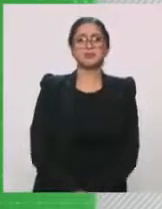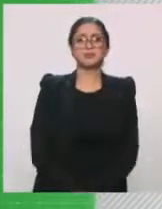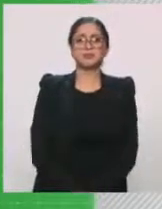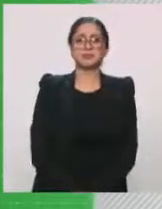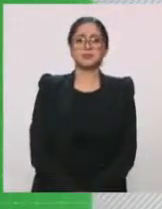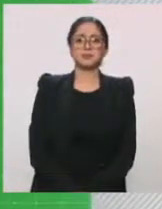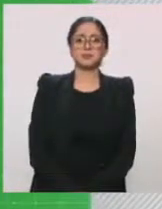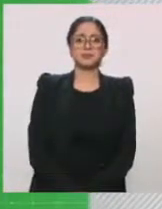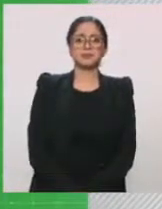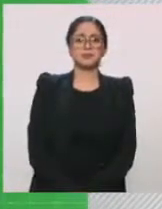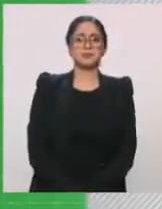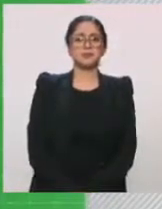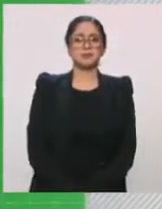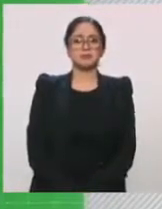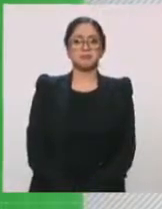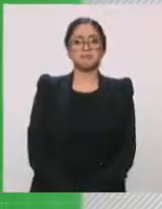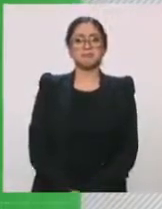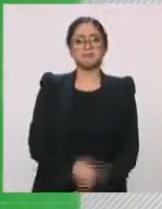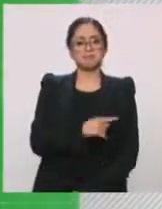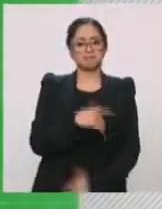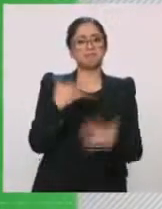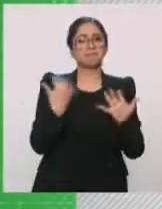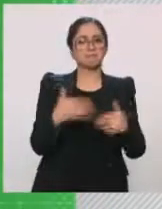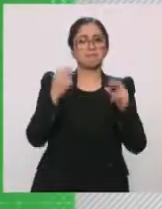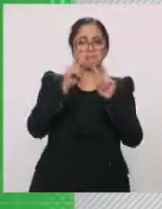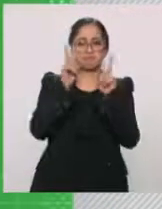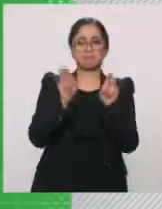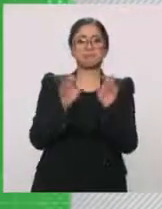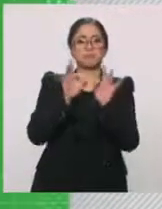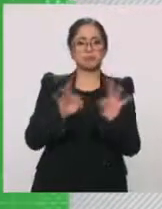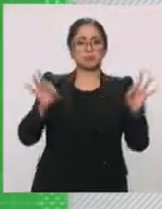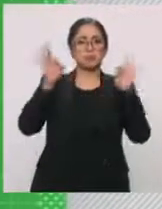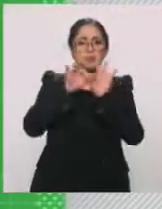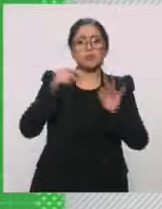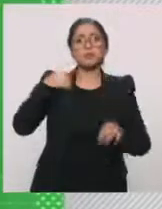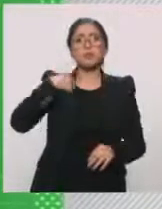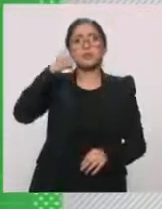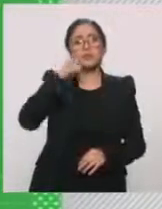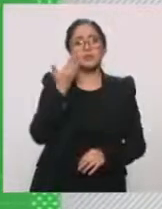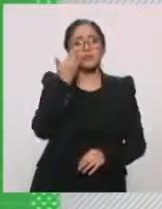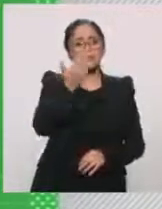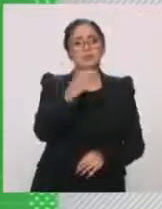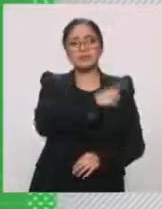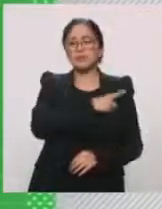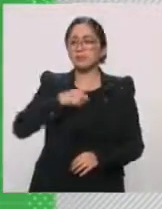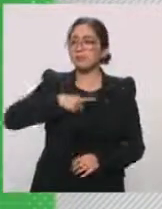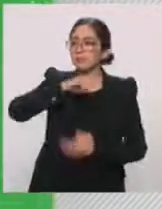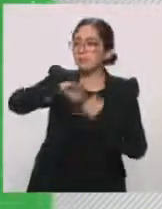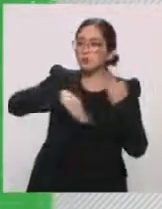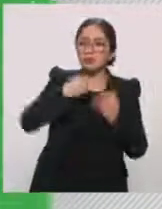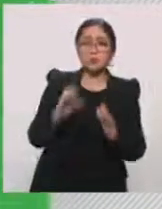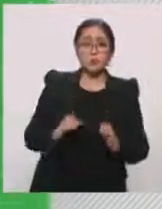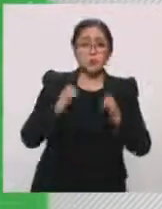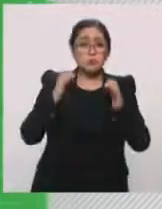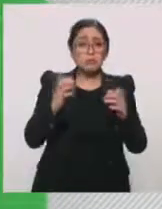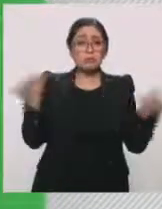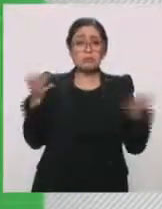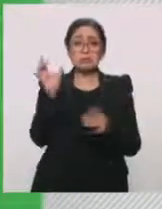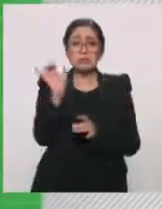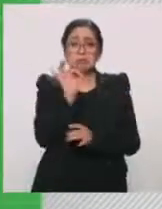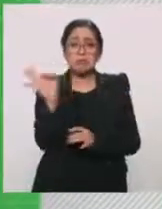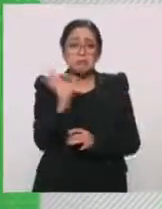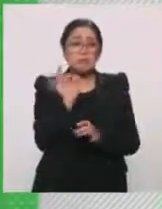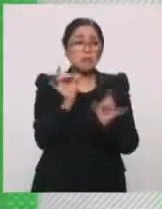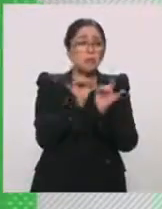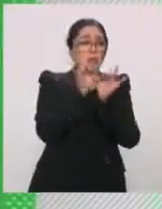Sí, pues es un tema muy, muy importante, pero insisto, hay que conocerlo, hay que informarlo y hay que cuidarlo. Y desde lo que la casa, si algún día volvemos a salir a tener